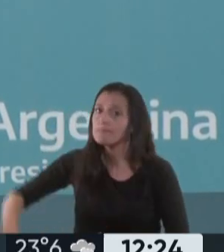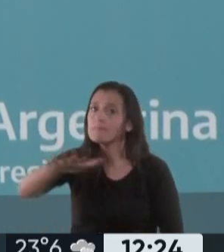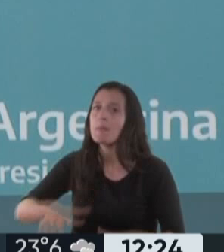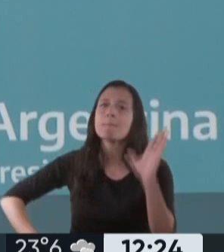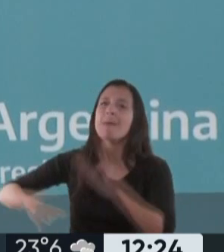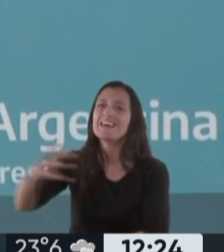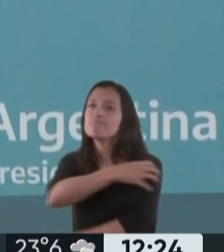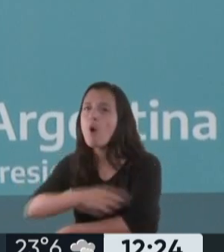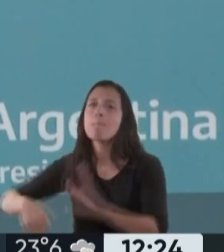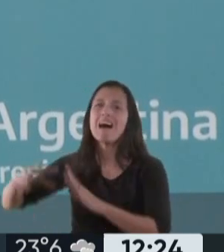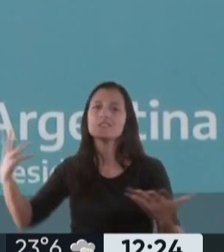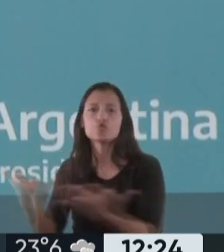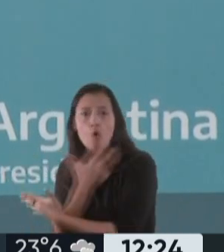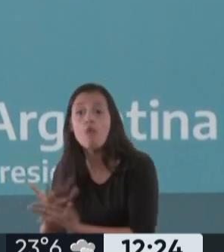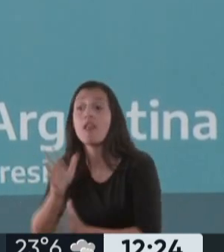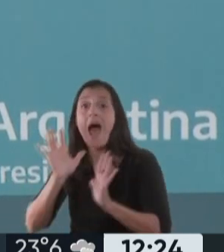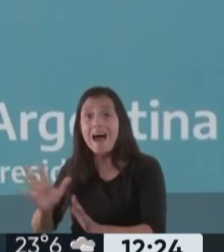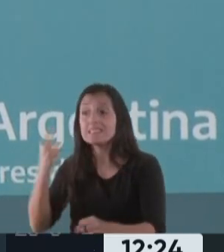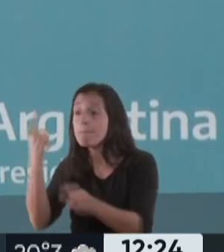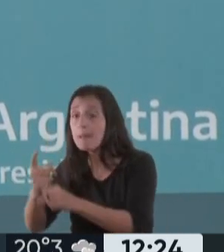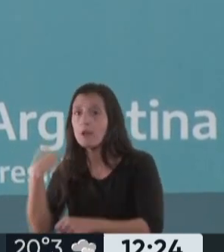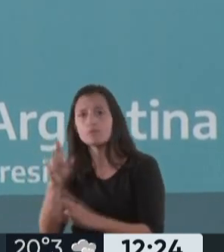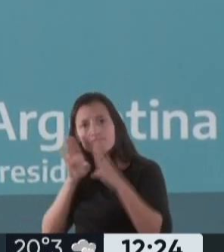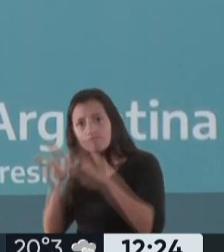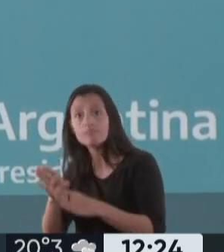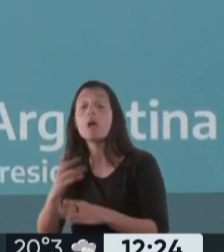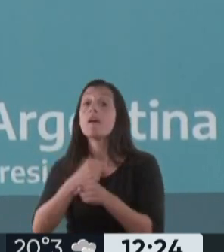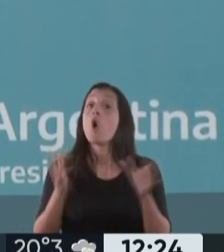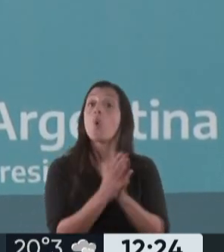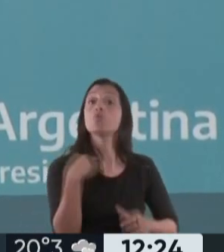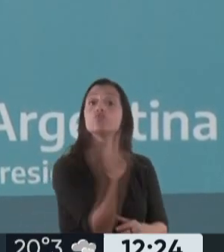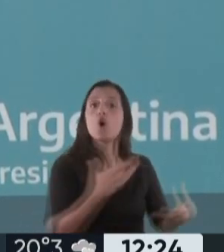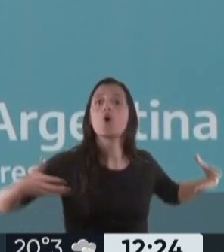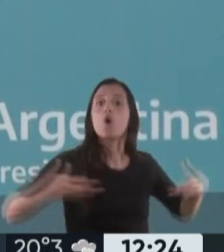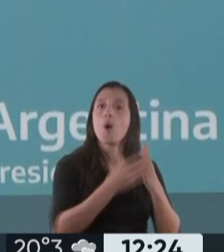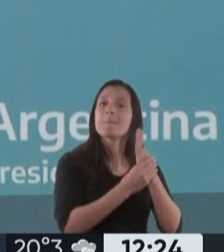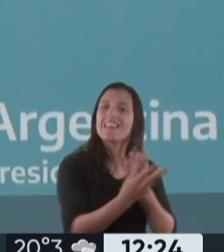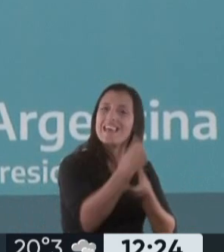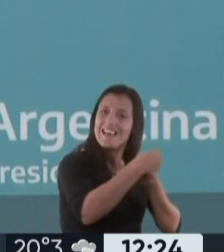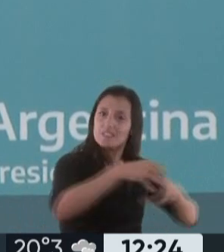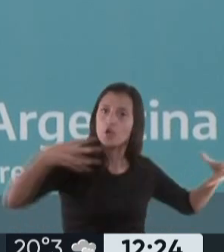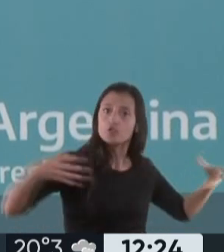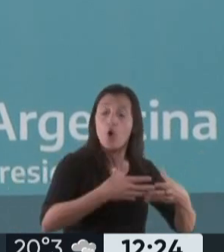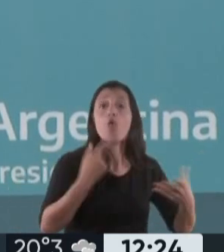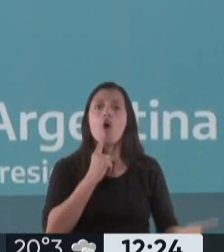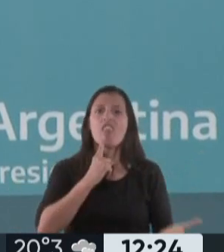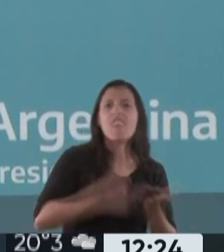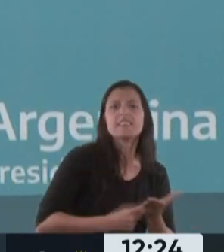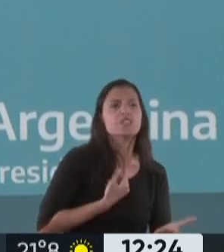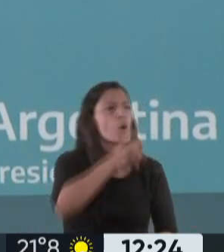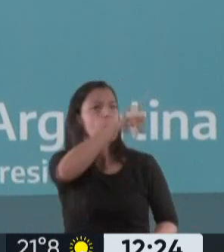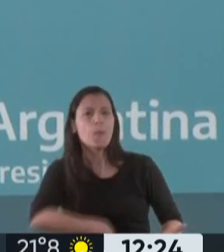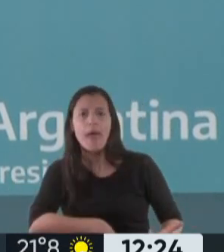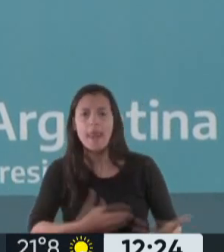ver con las decisiones que tomamos en conjunto junto a todo el Gabinete Nacional, porque cada una de las decisiones puede